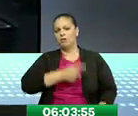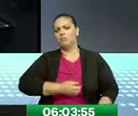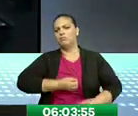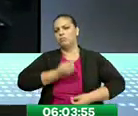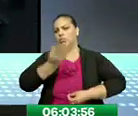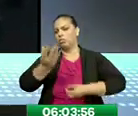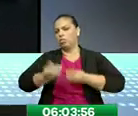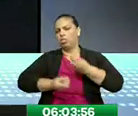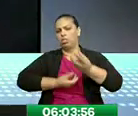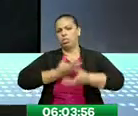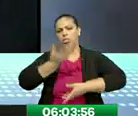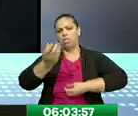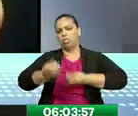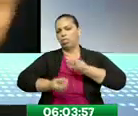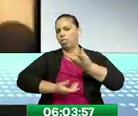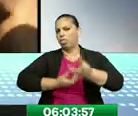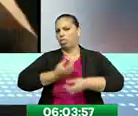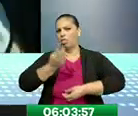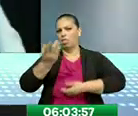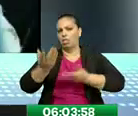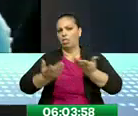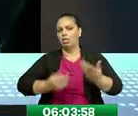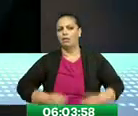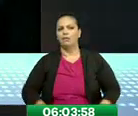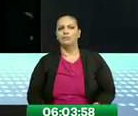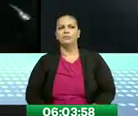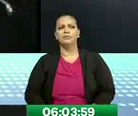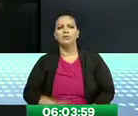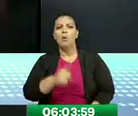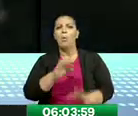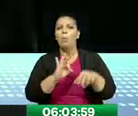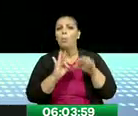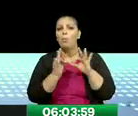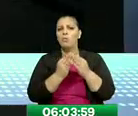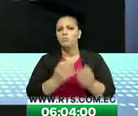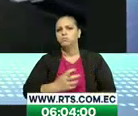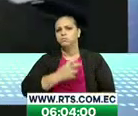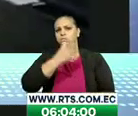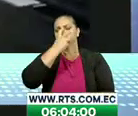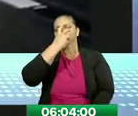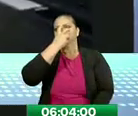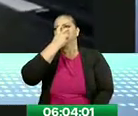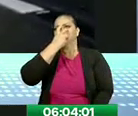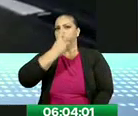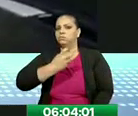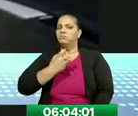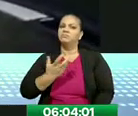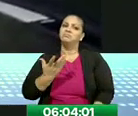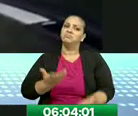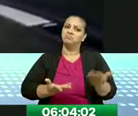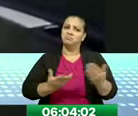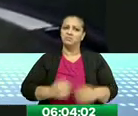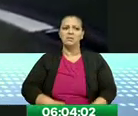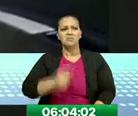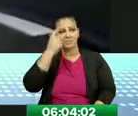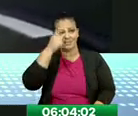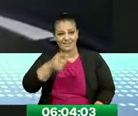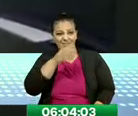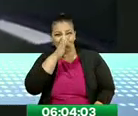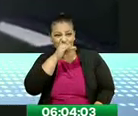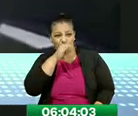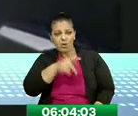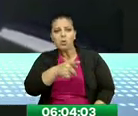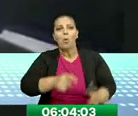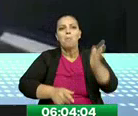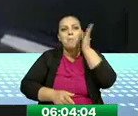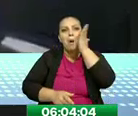los familiares que han de estar molestos. Y con toda la razón, con todo el derecho. Yo me pongo en el papel de la madre, del vigilante, de la gente. O